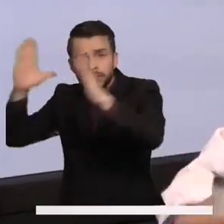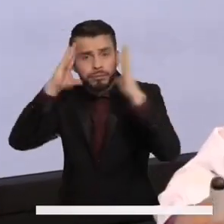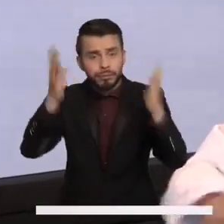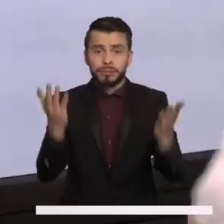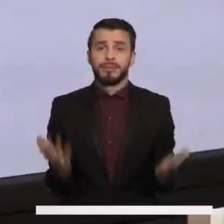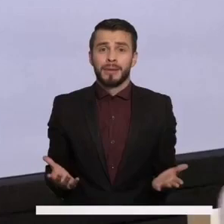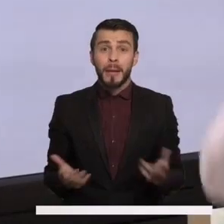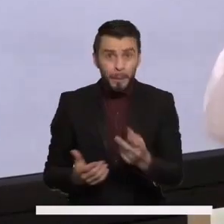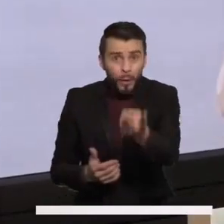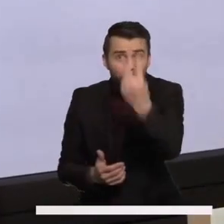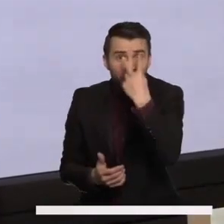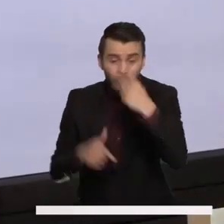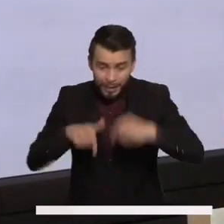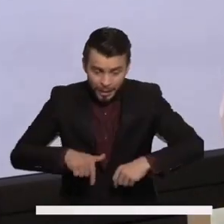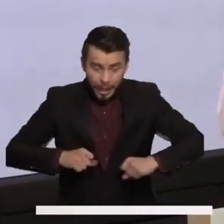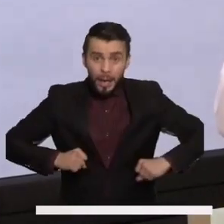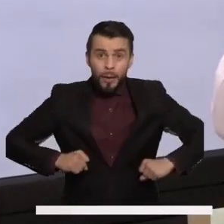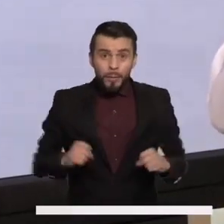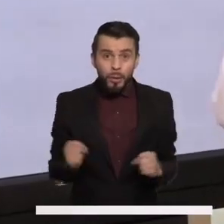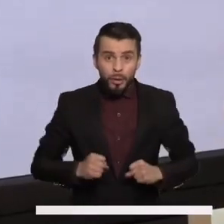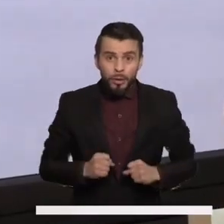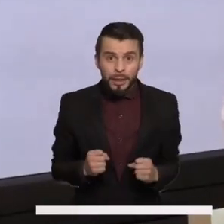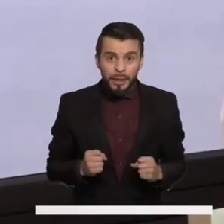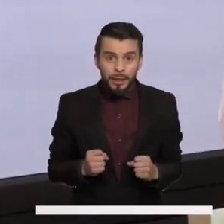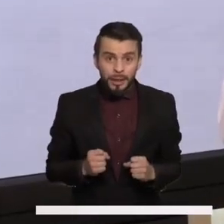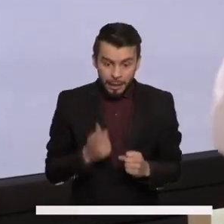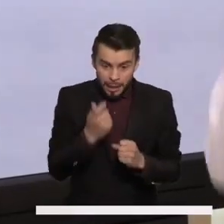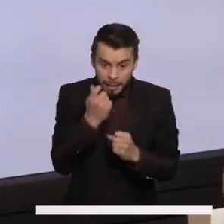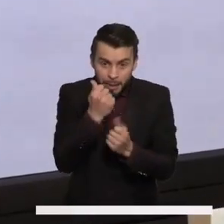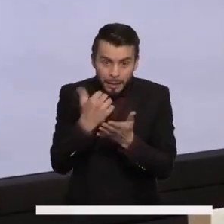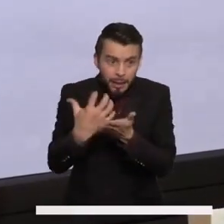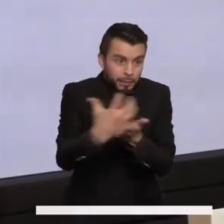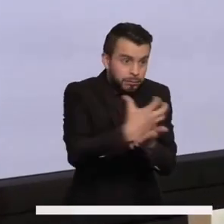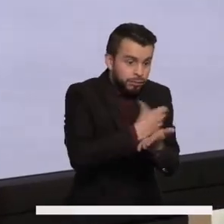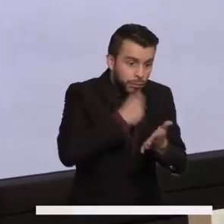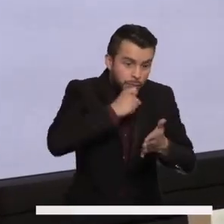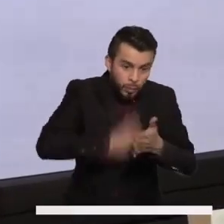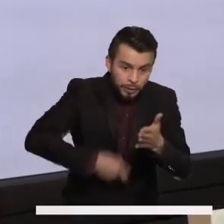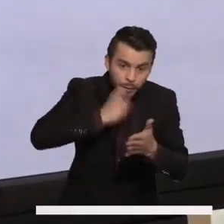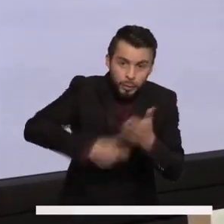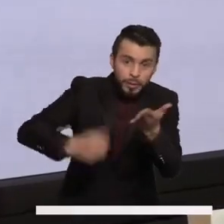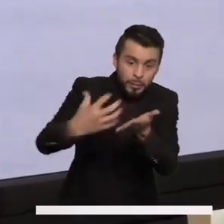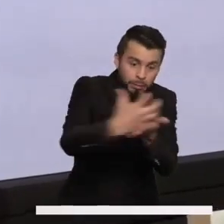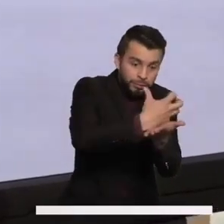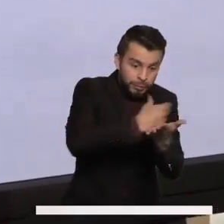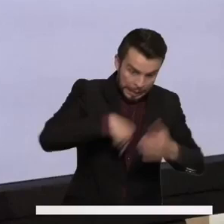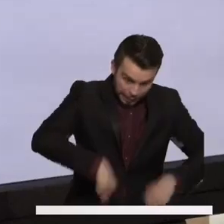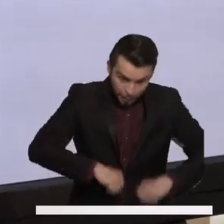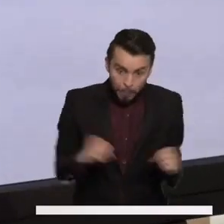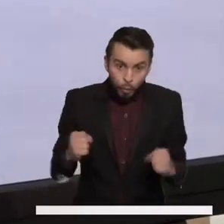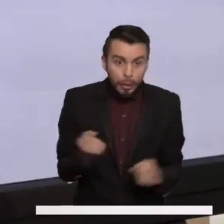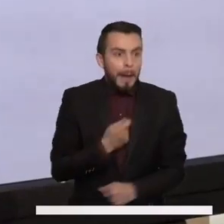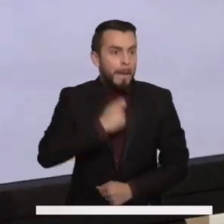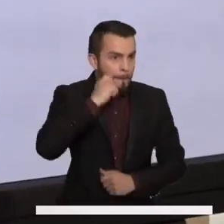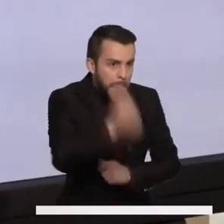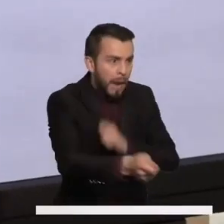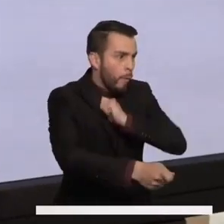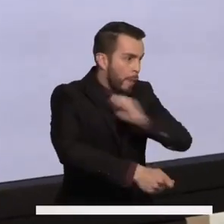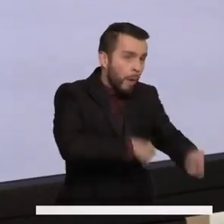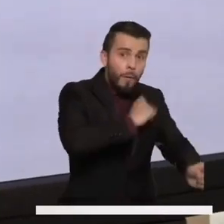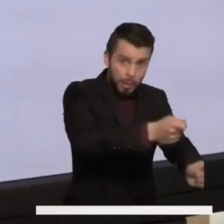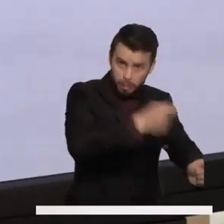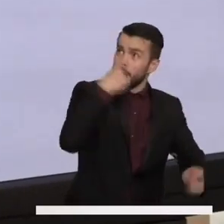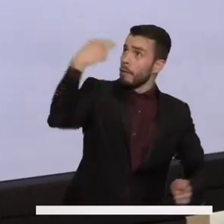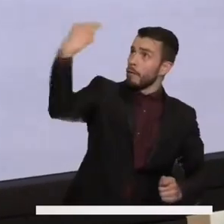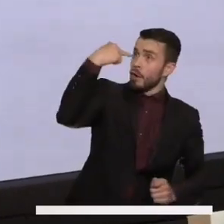paga con 0 pesos del vernos en cero todo lo paga vota todo pagamos el